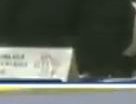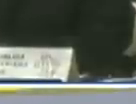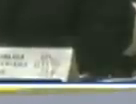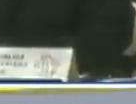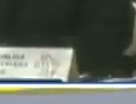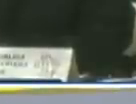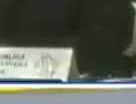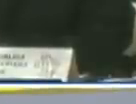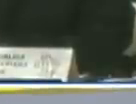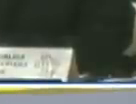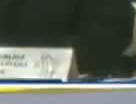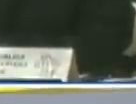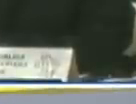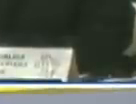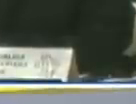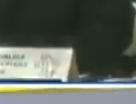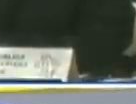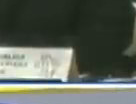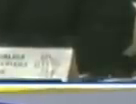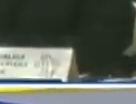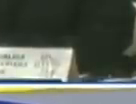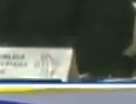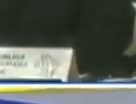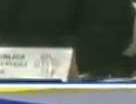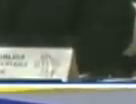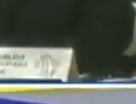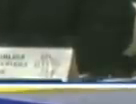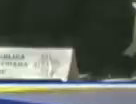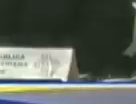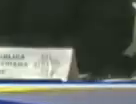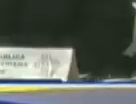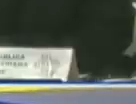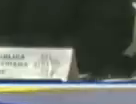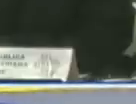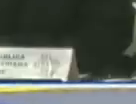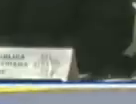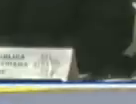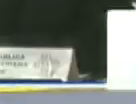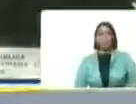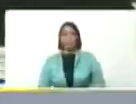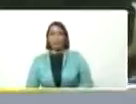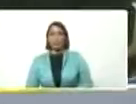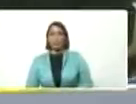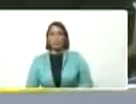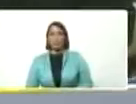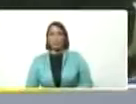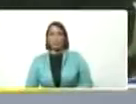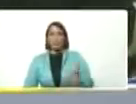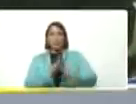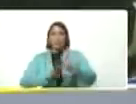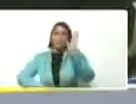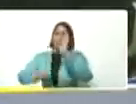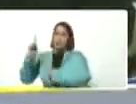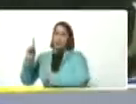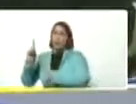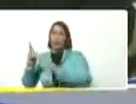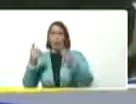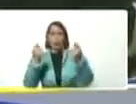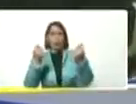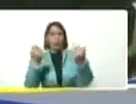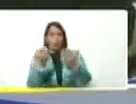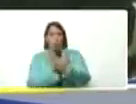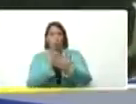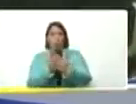hermanos. El ALBA se abre para la integración y el desarrollo económico con los países del